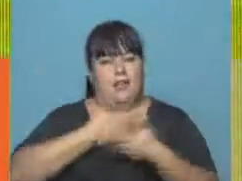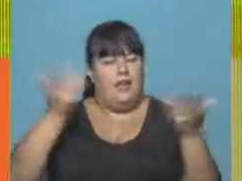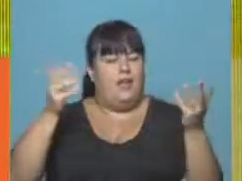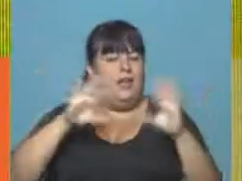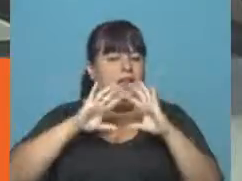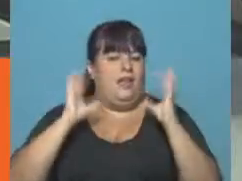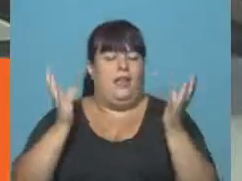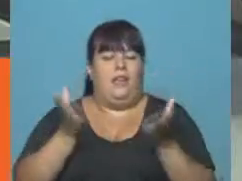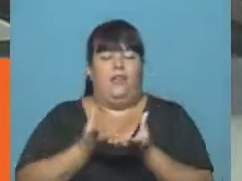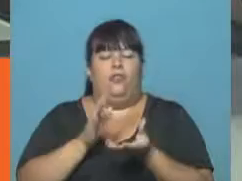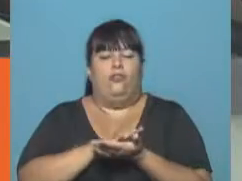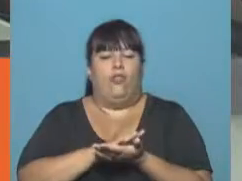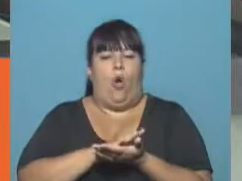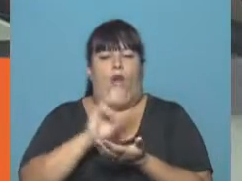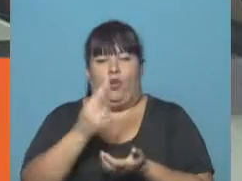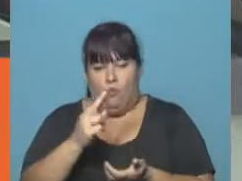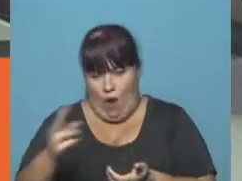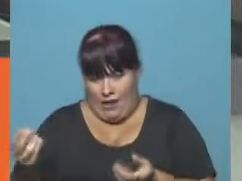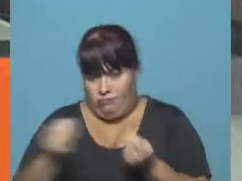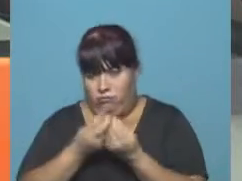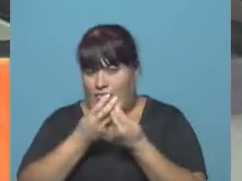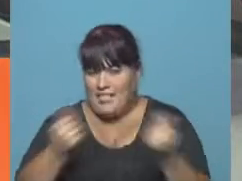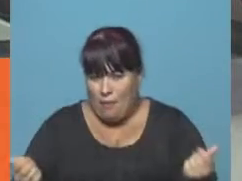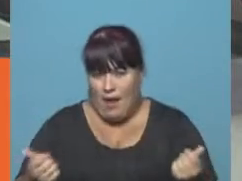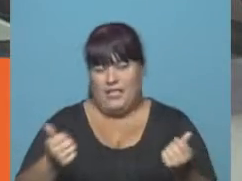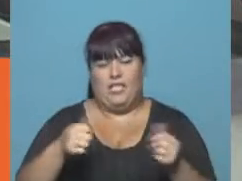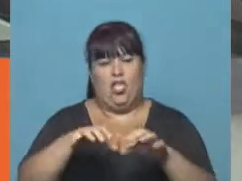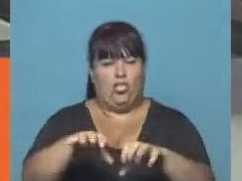universo de las víctimas, de los desaparecidos, detenidos,